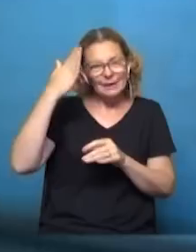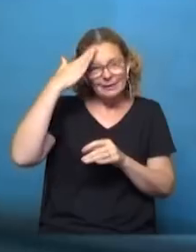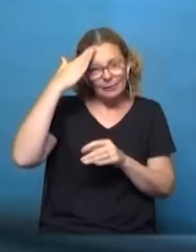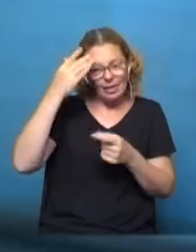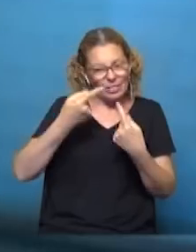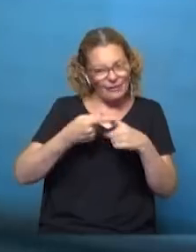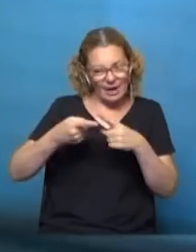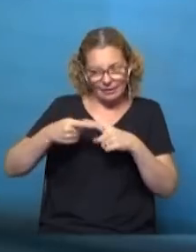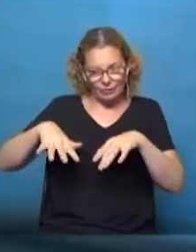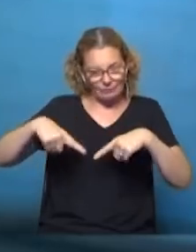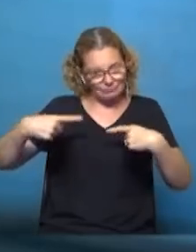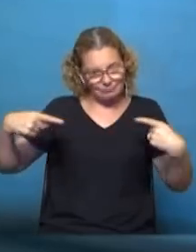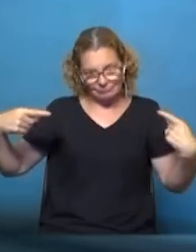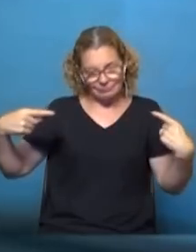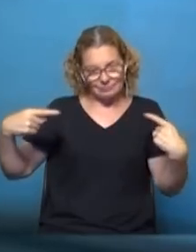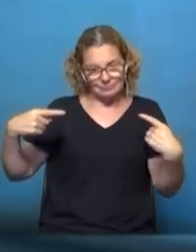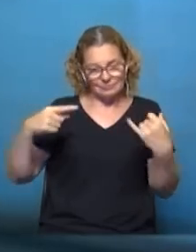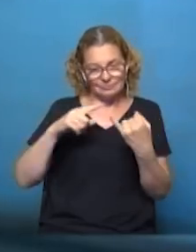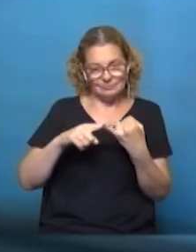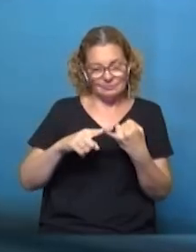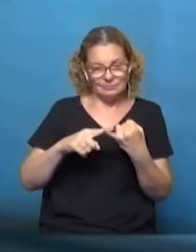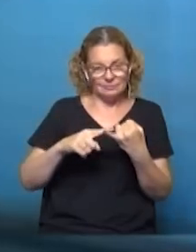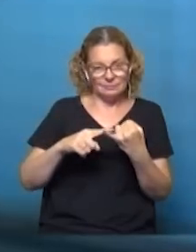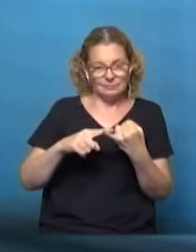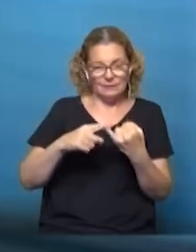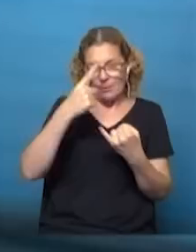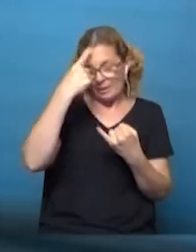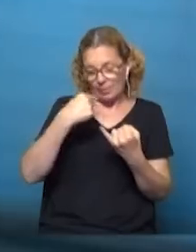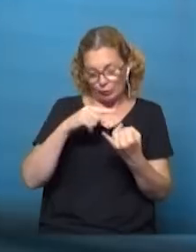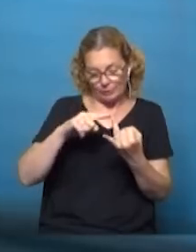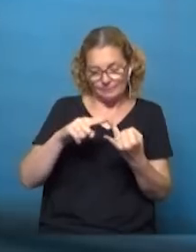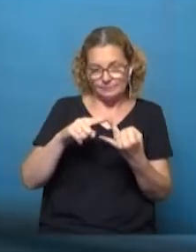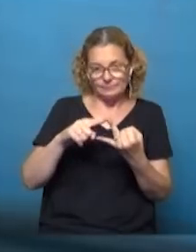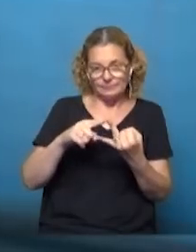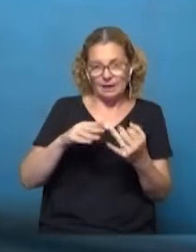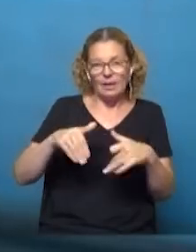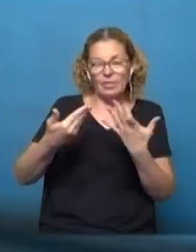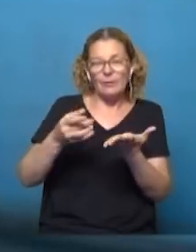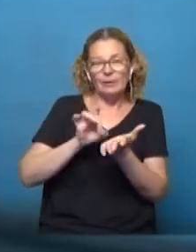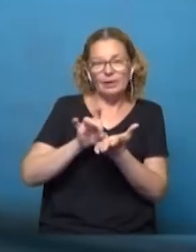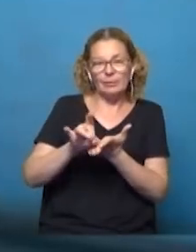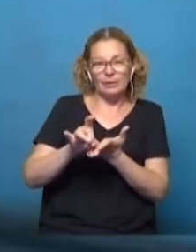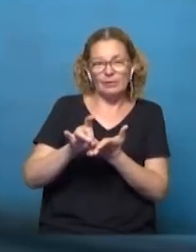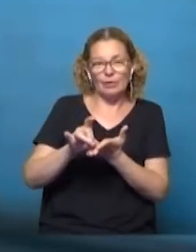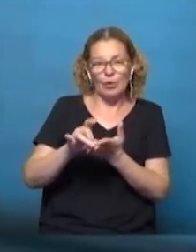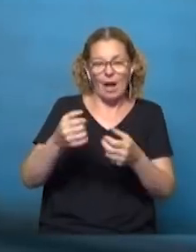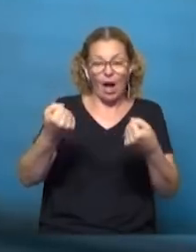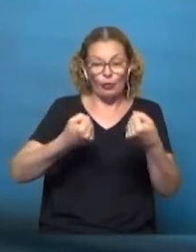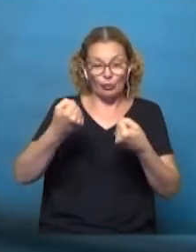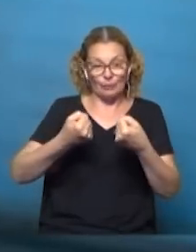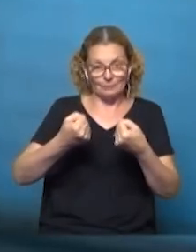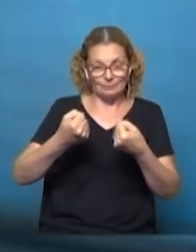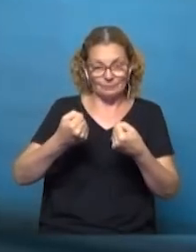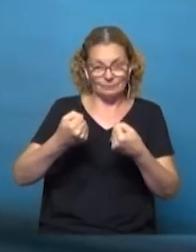cosas de todo tipo procesaba pasaporte ofrecía servicio de autos oficiales